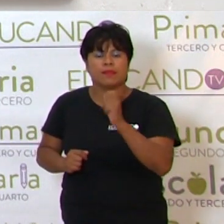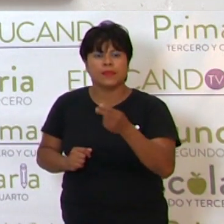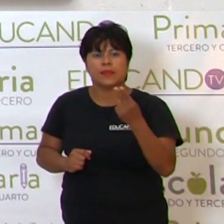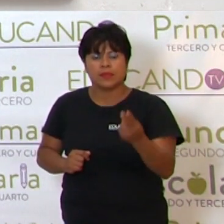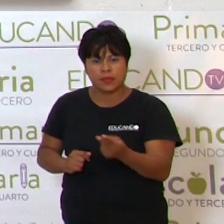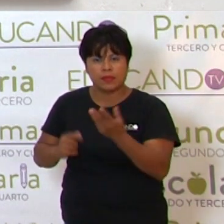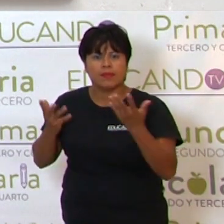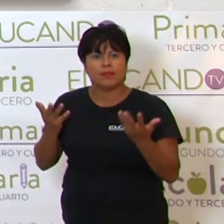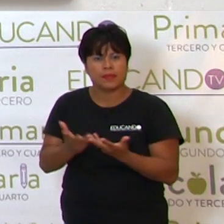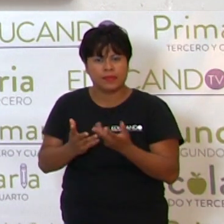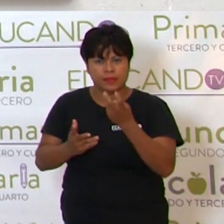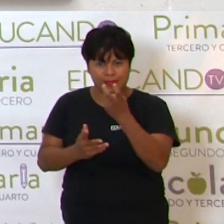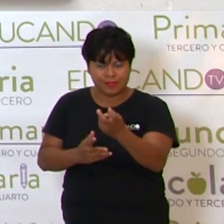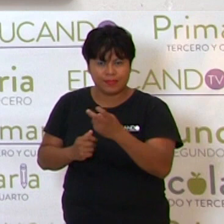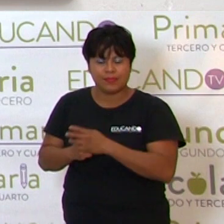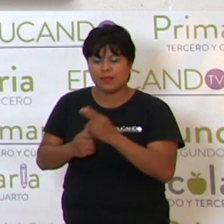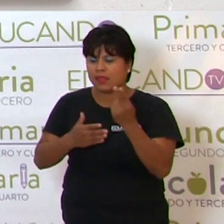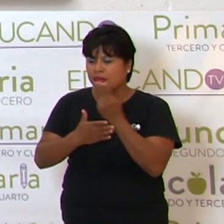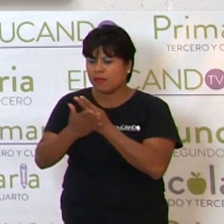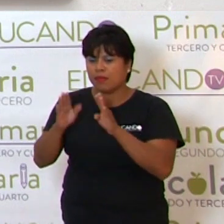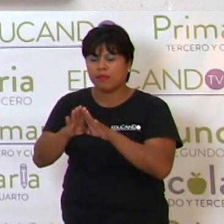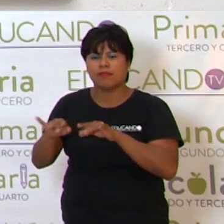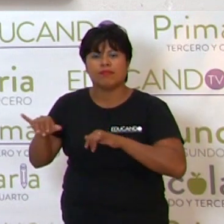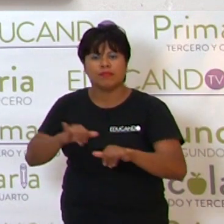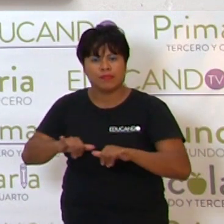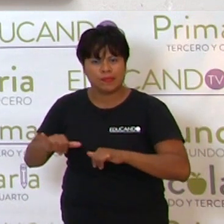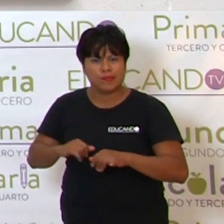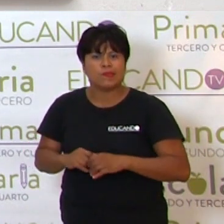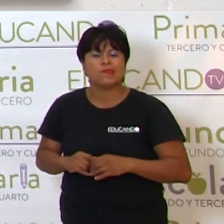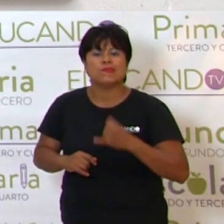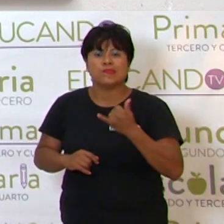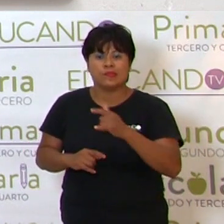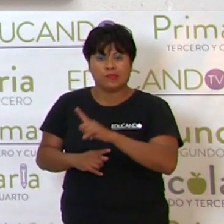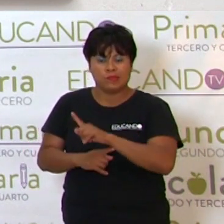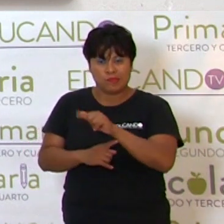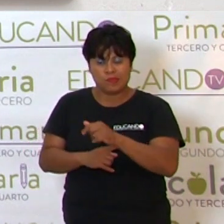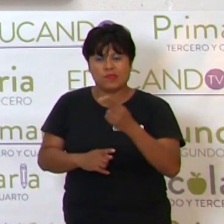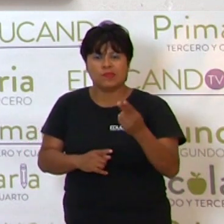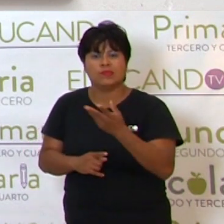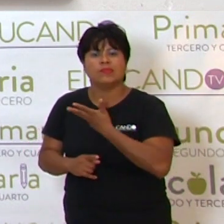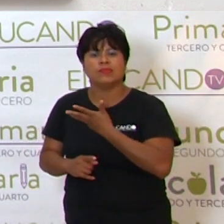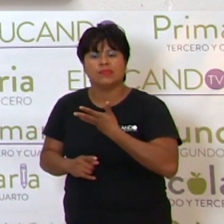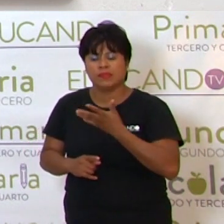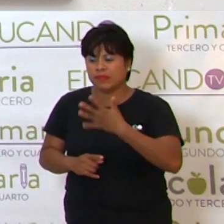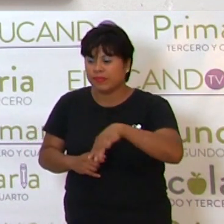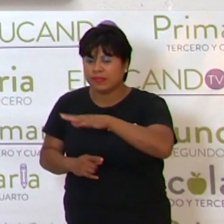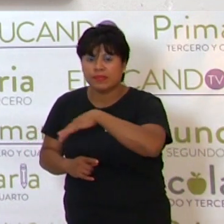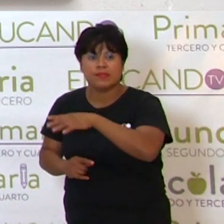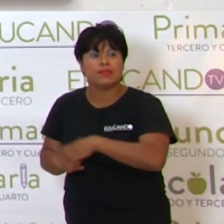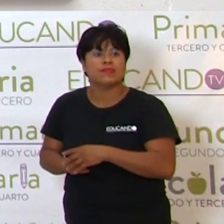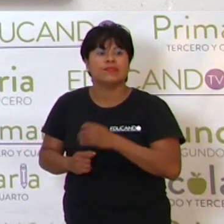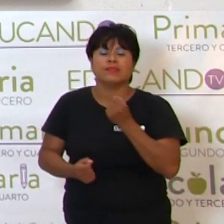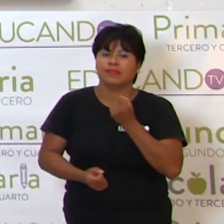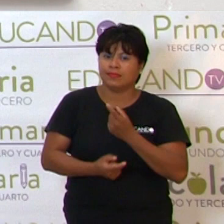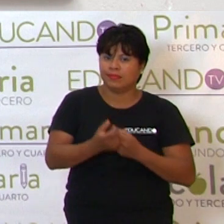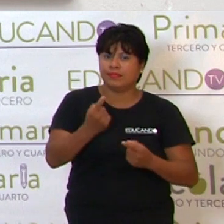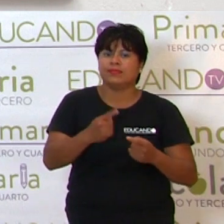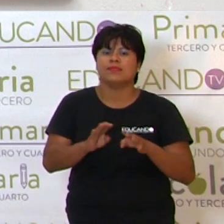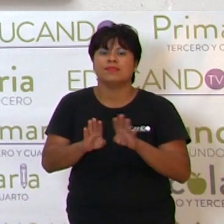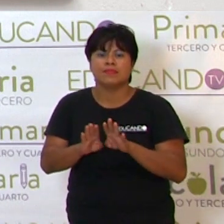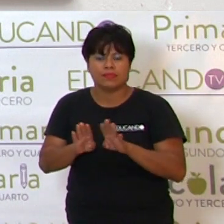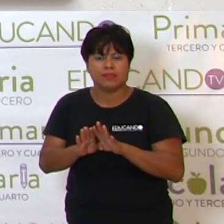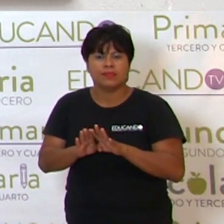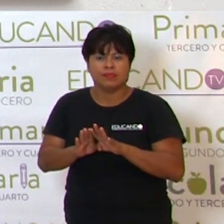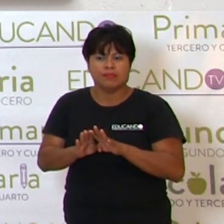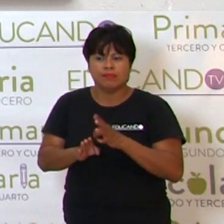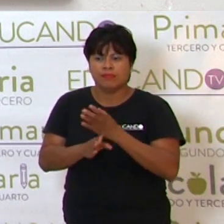Ustedes van a hacer así un dibujo del croquis y después van a tener que conseguir algunos